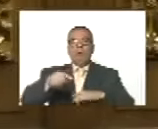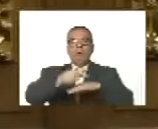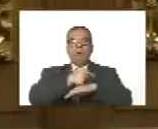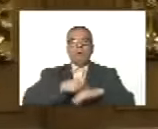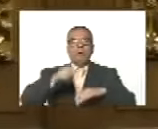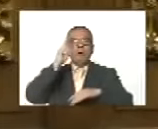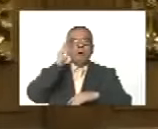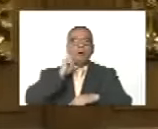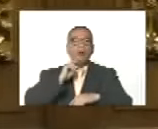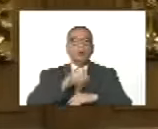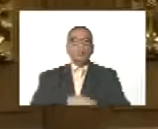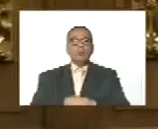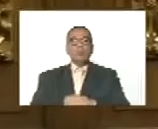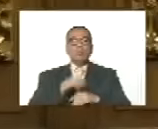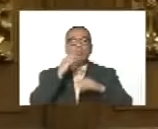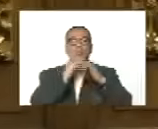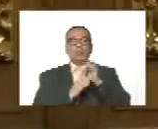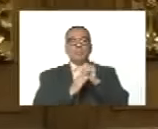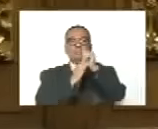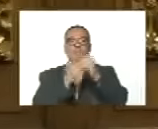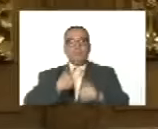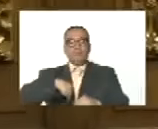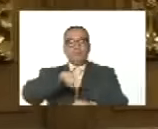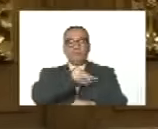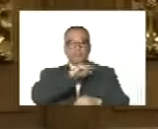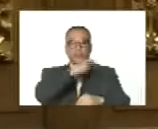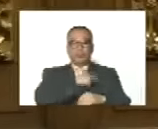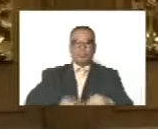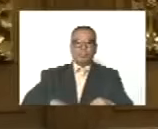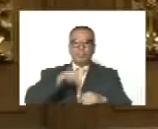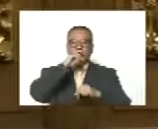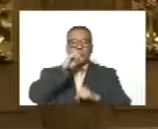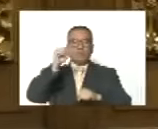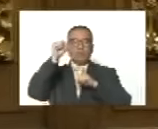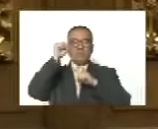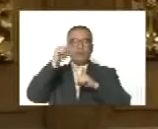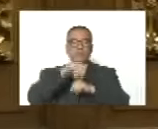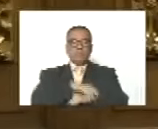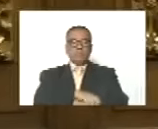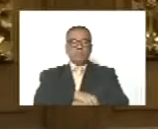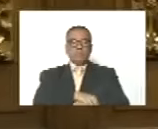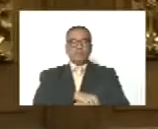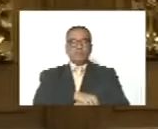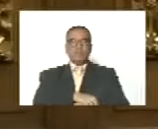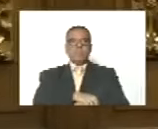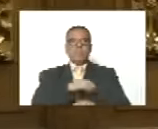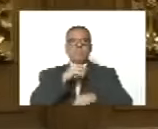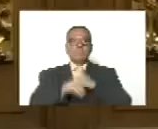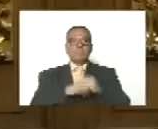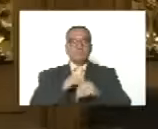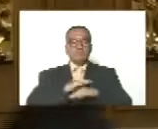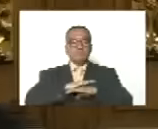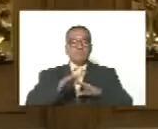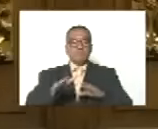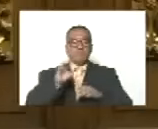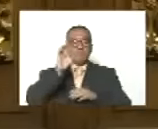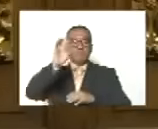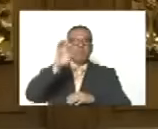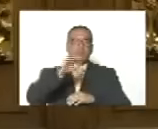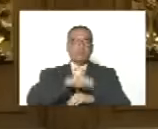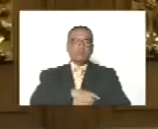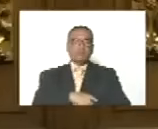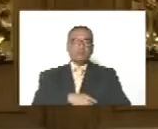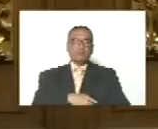gobierno bolivariano, encabezado por nuestro presidente Nicolás Maduro Moro, como es la plataforma Patria.